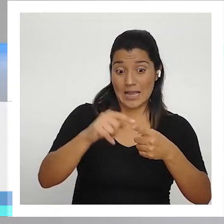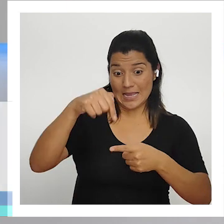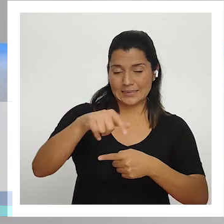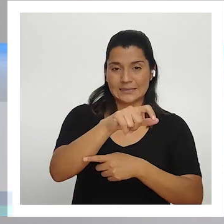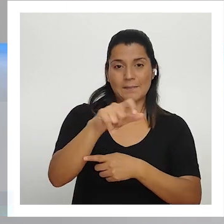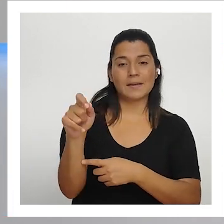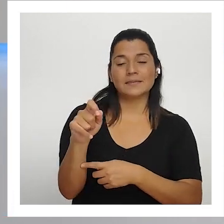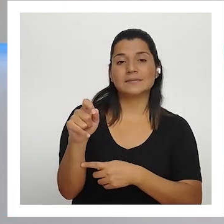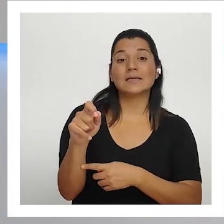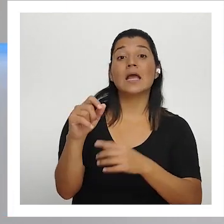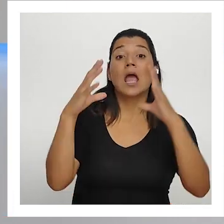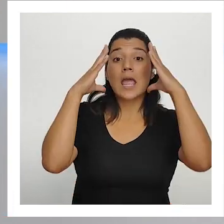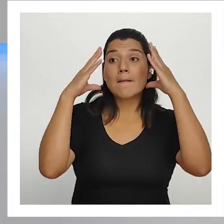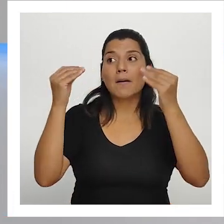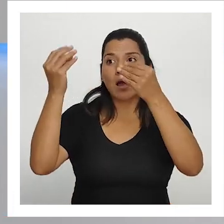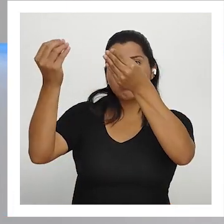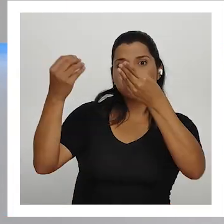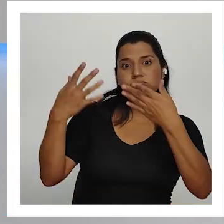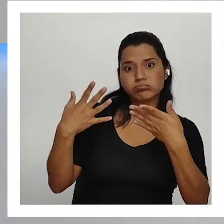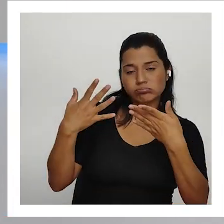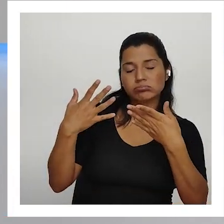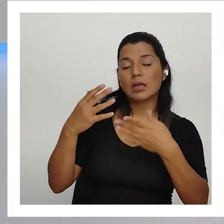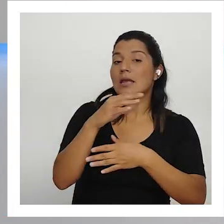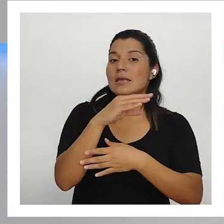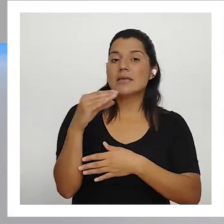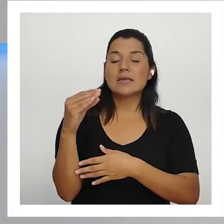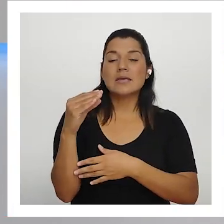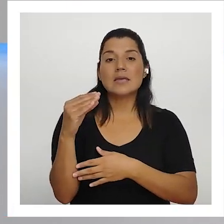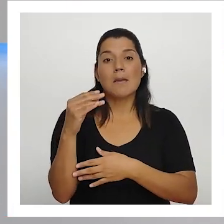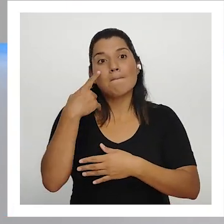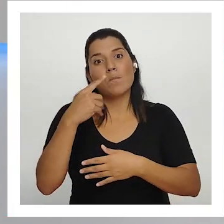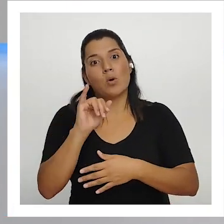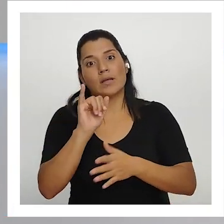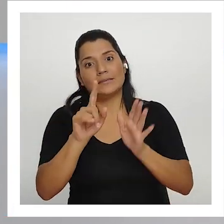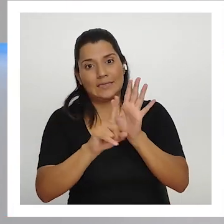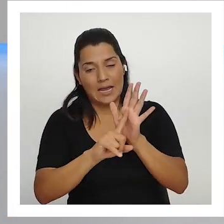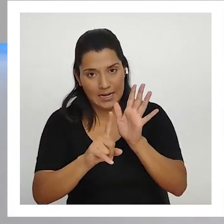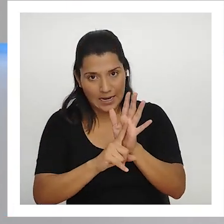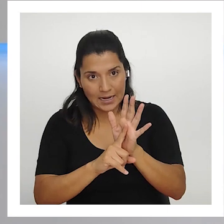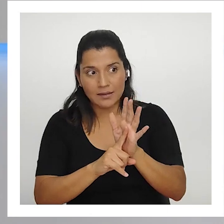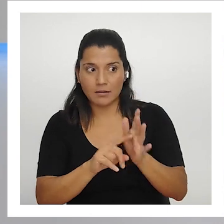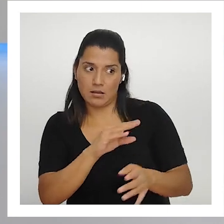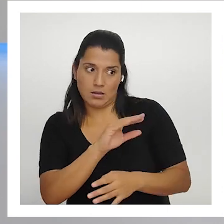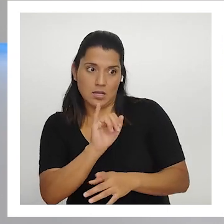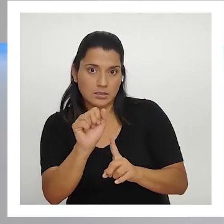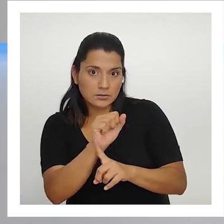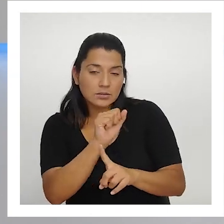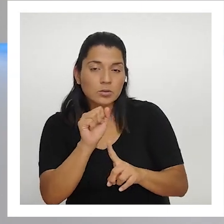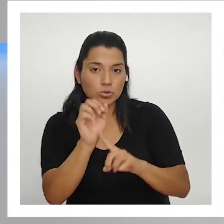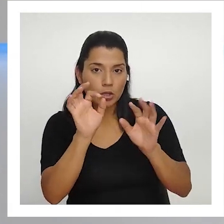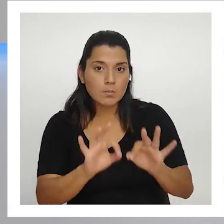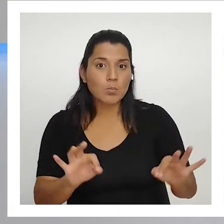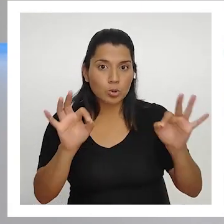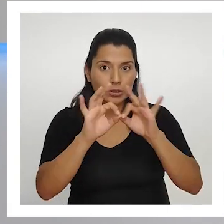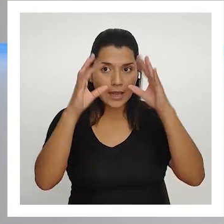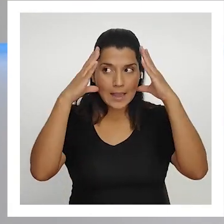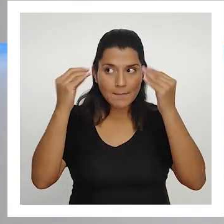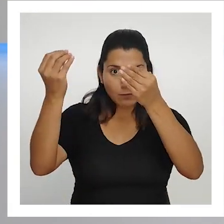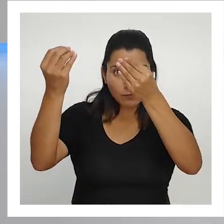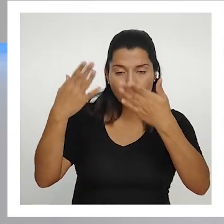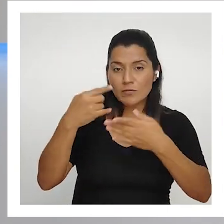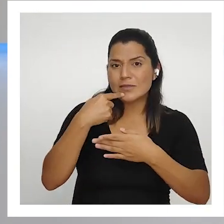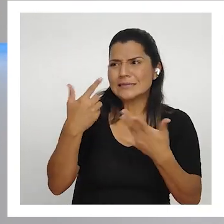sobre esta posible estafa. Por primera vez, exactamente. Ya de previo, de hecho, sin saber, sin haber tenido inclusive este contacto por parte de la Embajada de Estados Unidos, ya se había hecho la